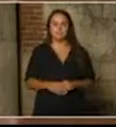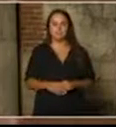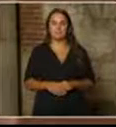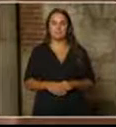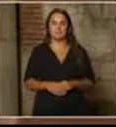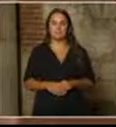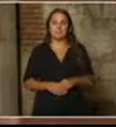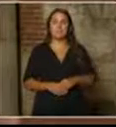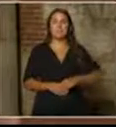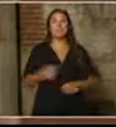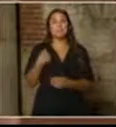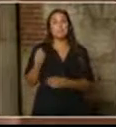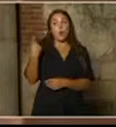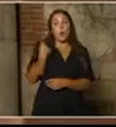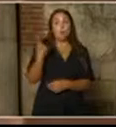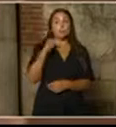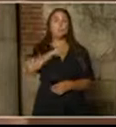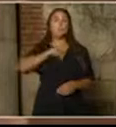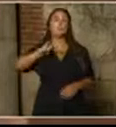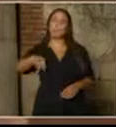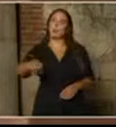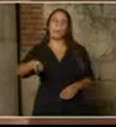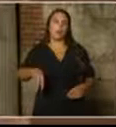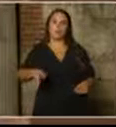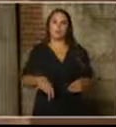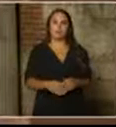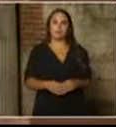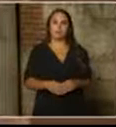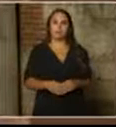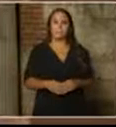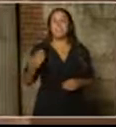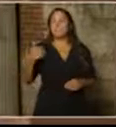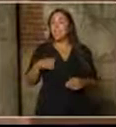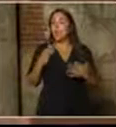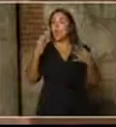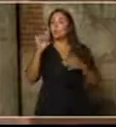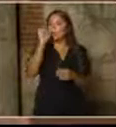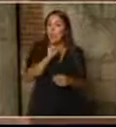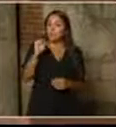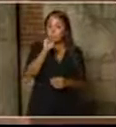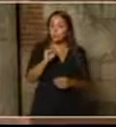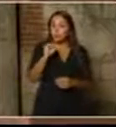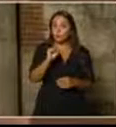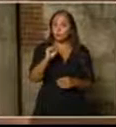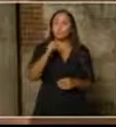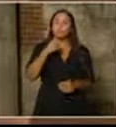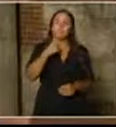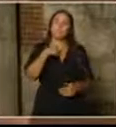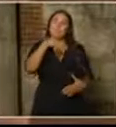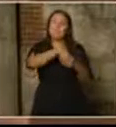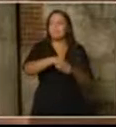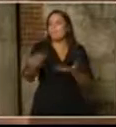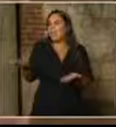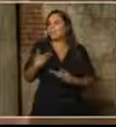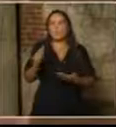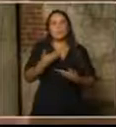No me he sentido nunca sola en este largo camino. Durante estos 8 largos años he contado con la ayuda